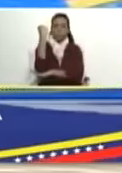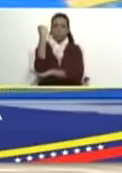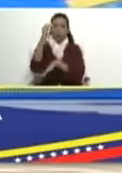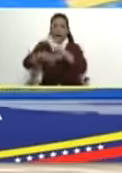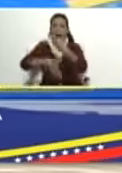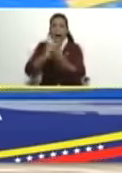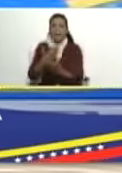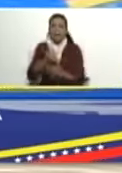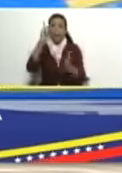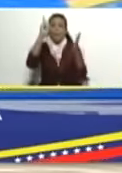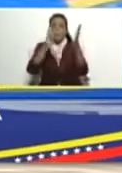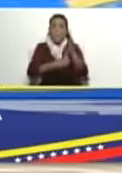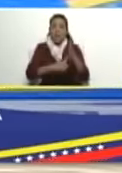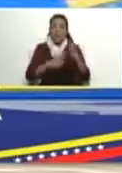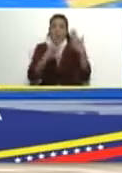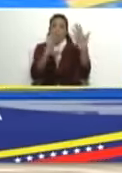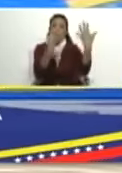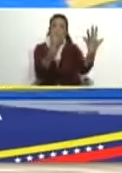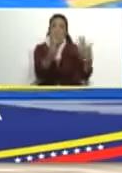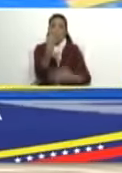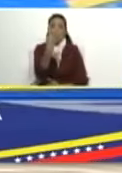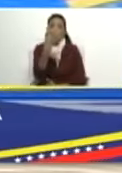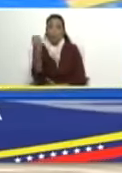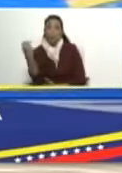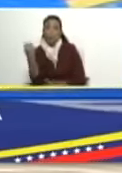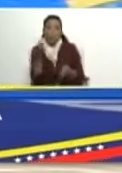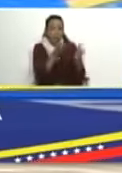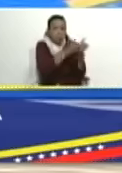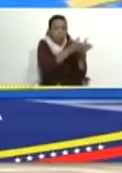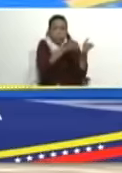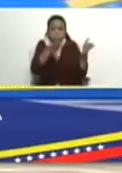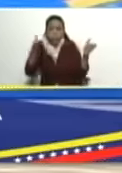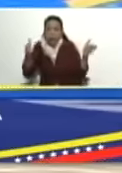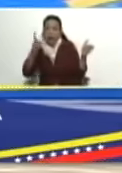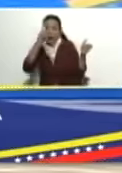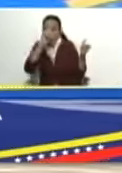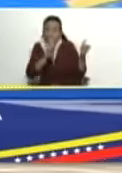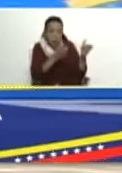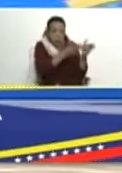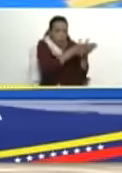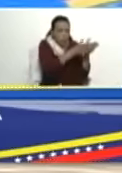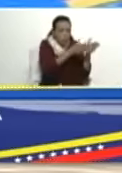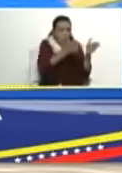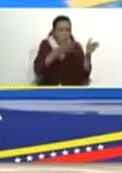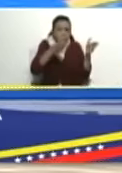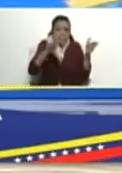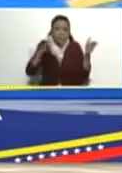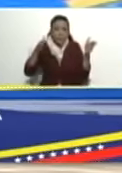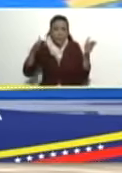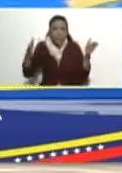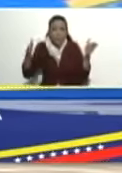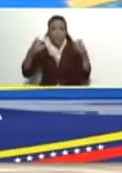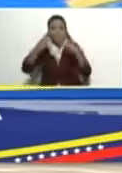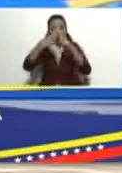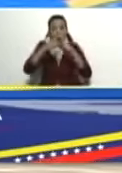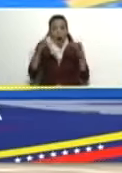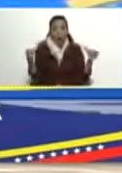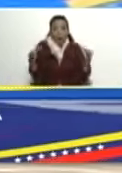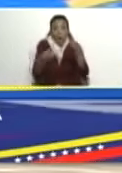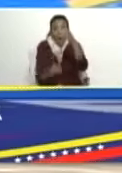hasta 1840, ya a tiempo de haberse